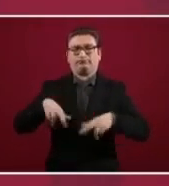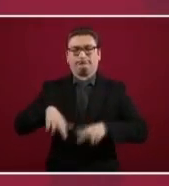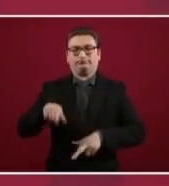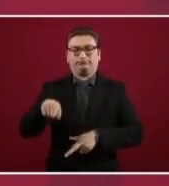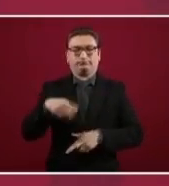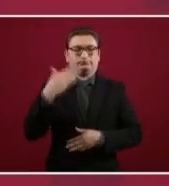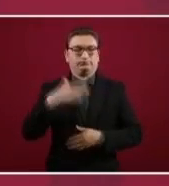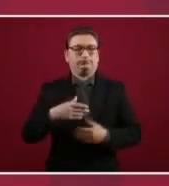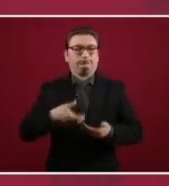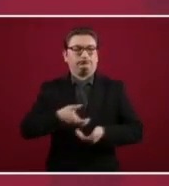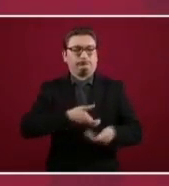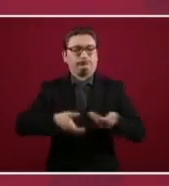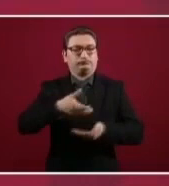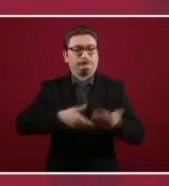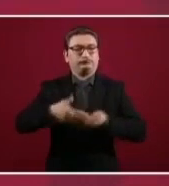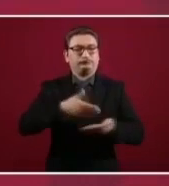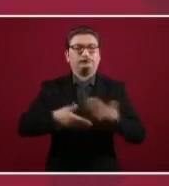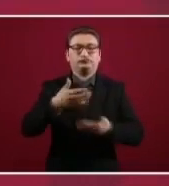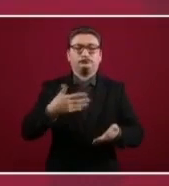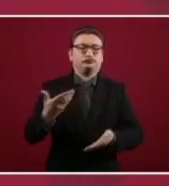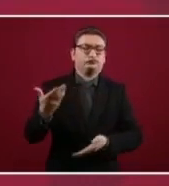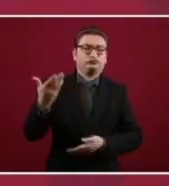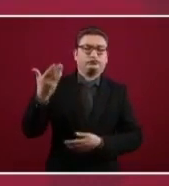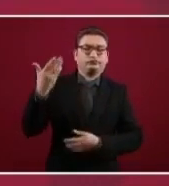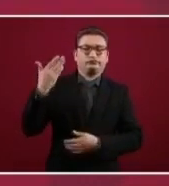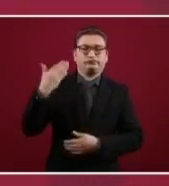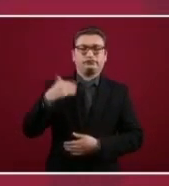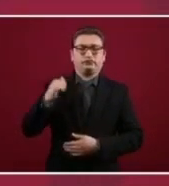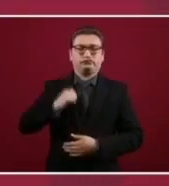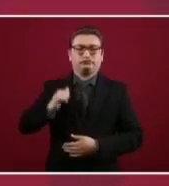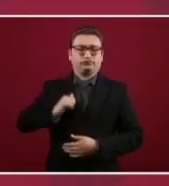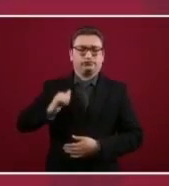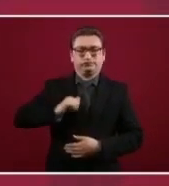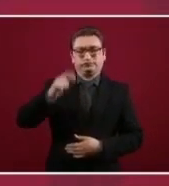y comercio desde la época prehispánica